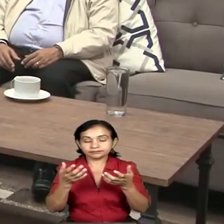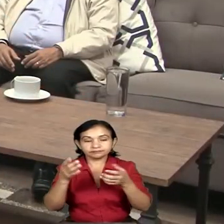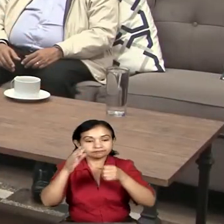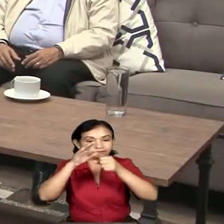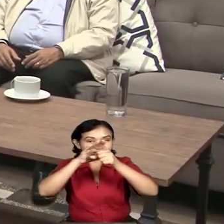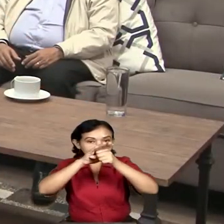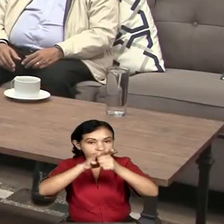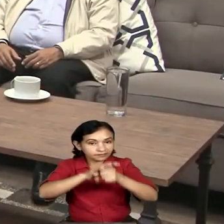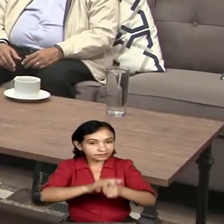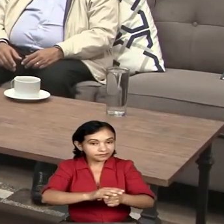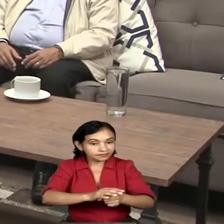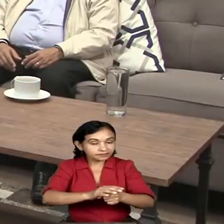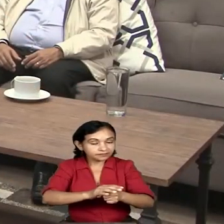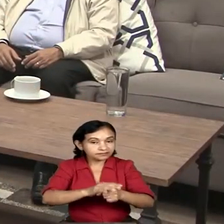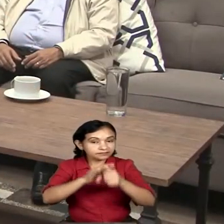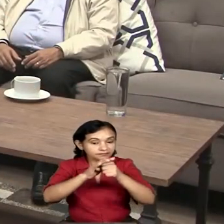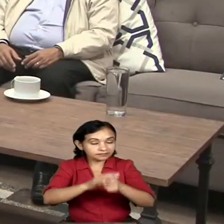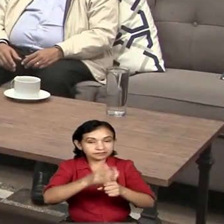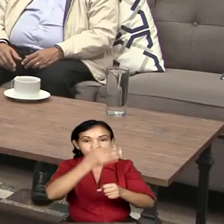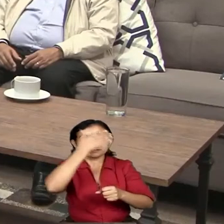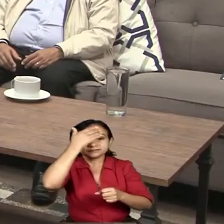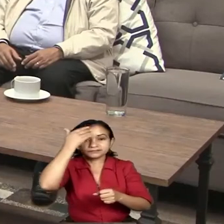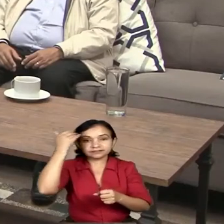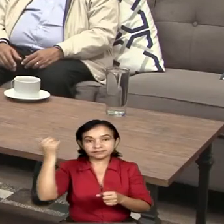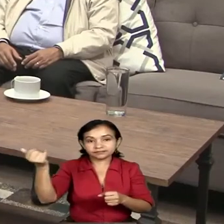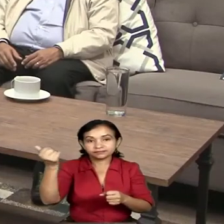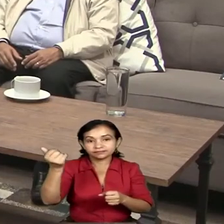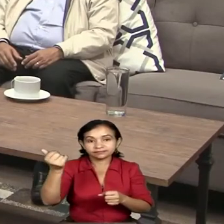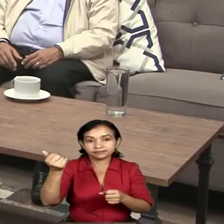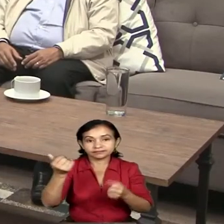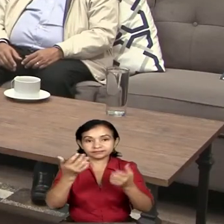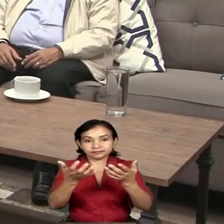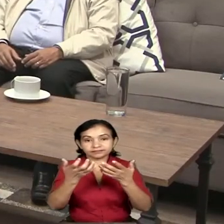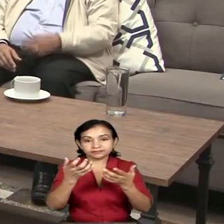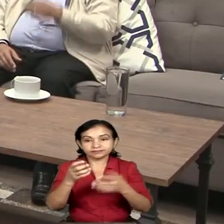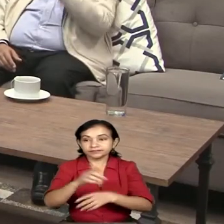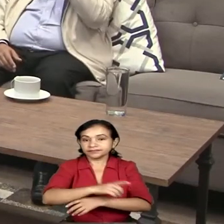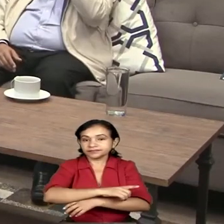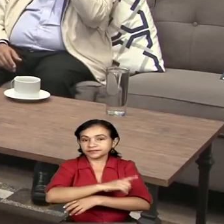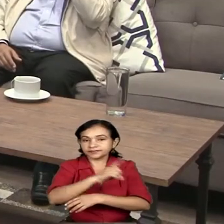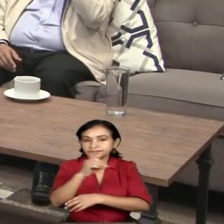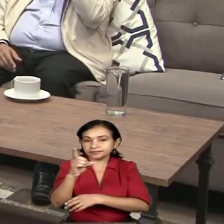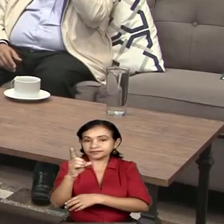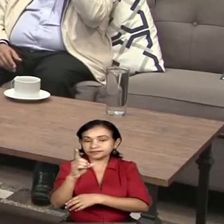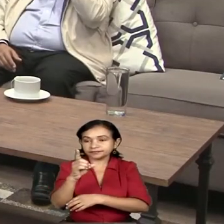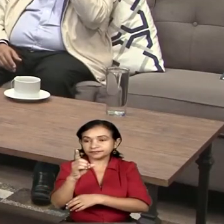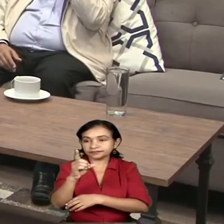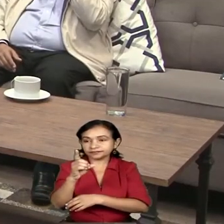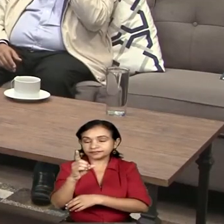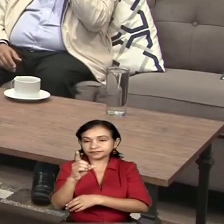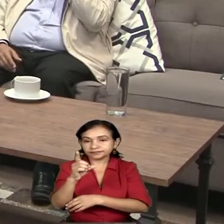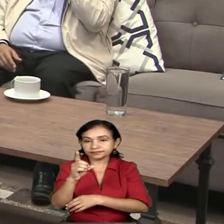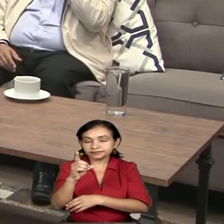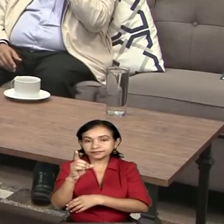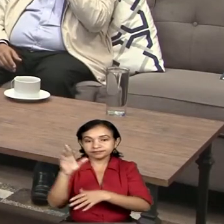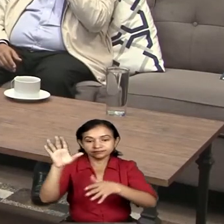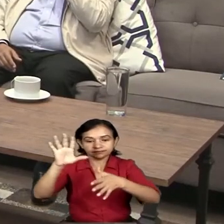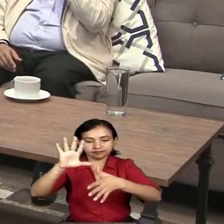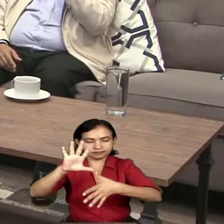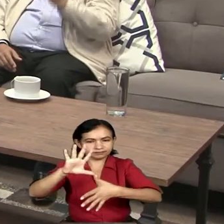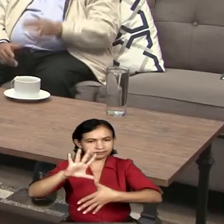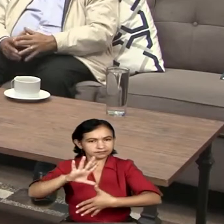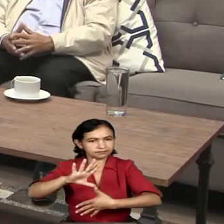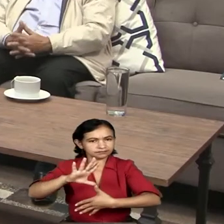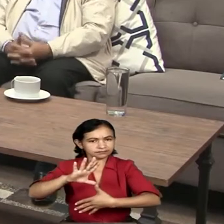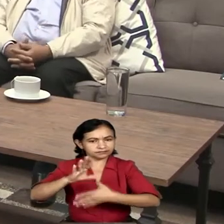invisibilizar, minimizar y olvidar, porque incluso el día del descubrimiento de América se planteaba desde la perspectiva